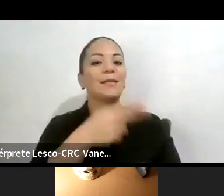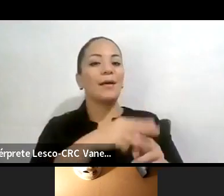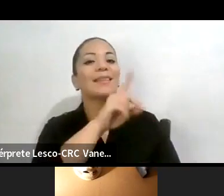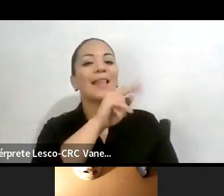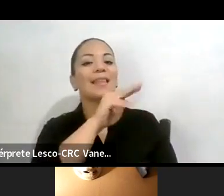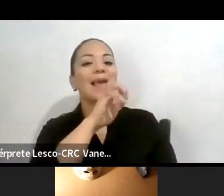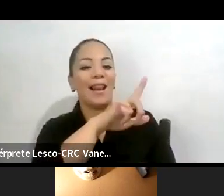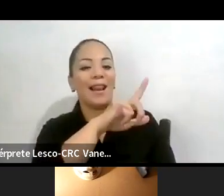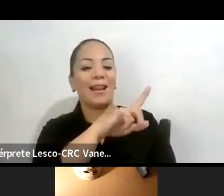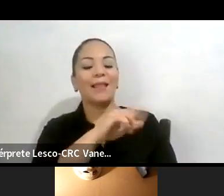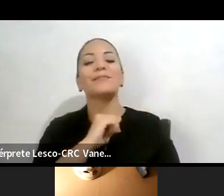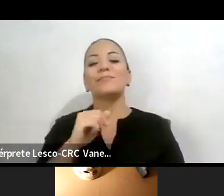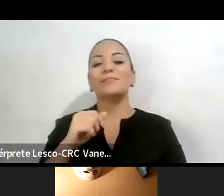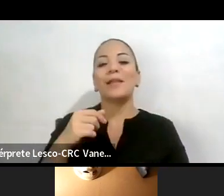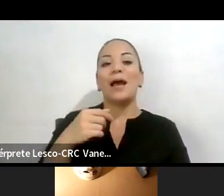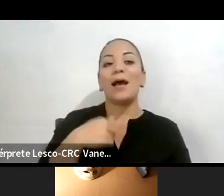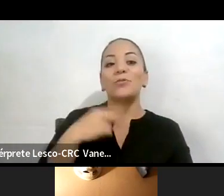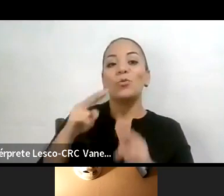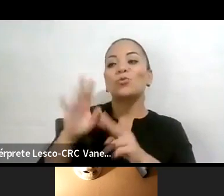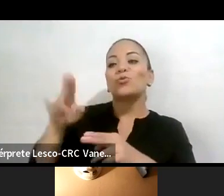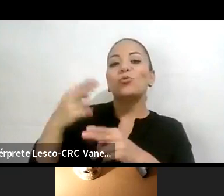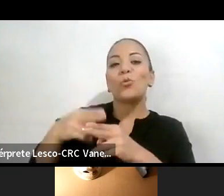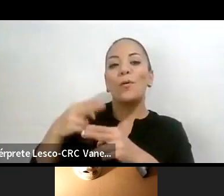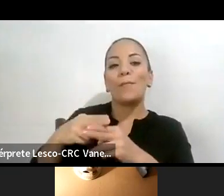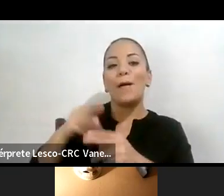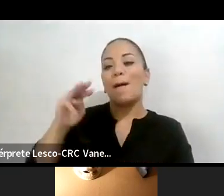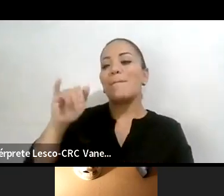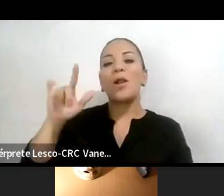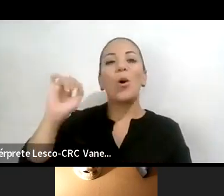Daniel, que lo conozco por su nombre de batalla, Goma Loca,